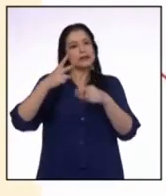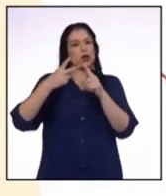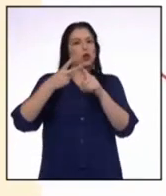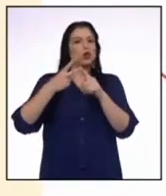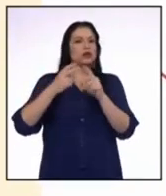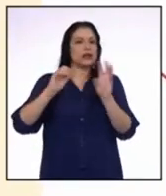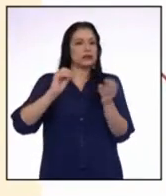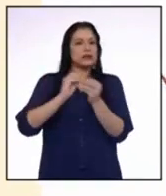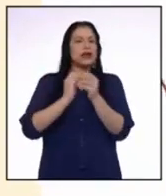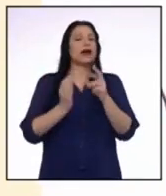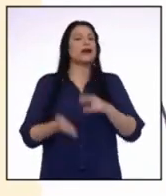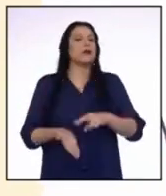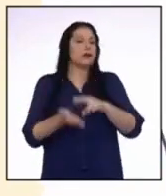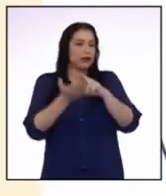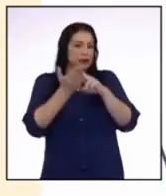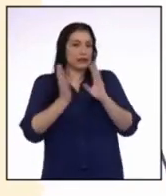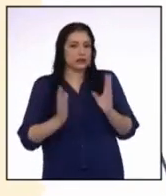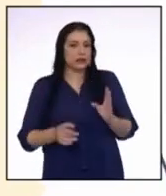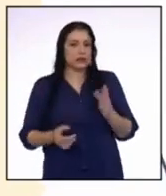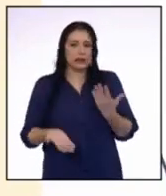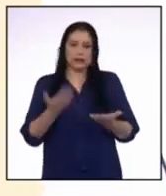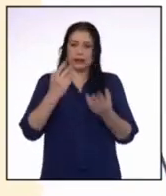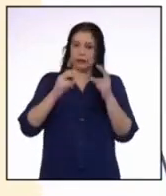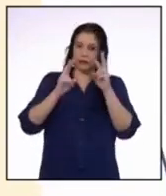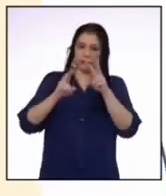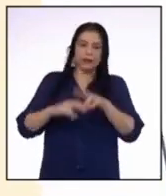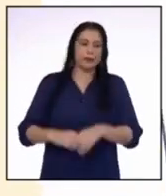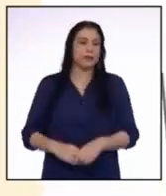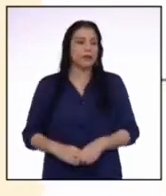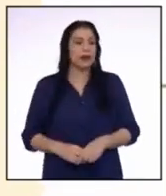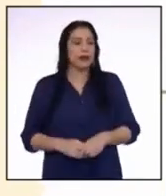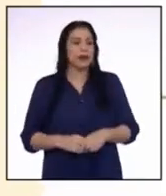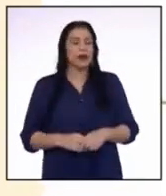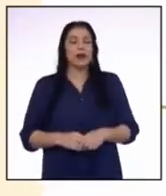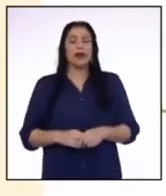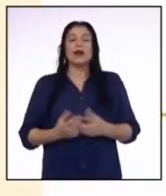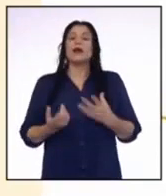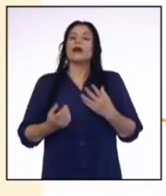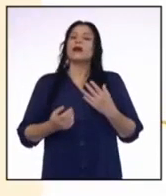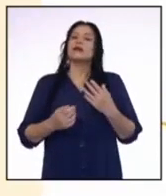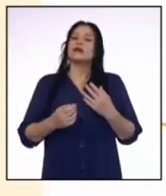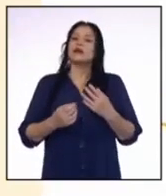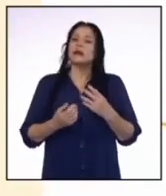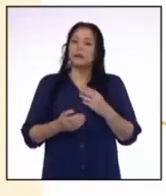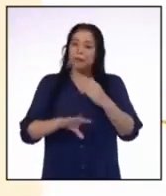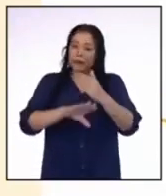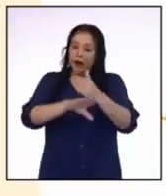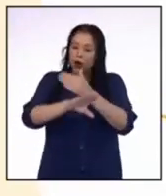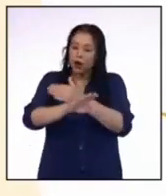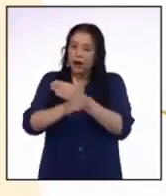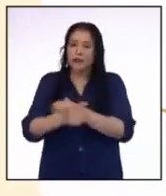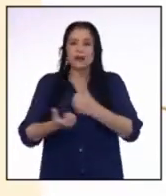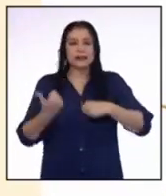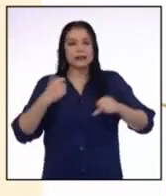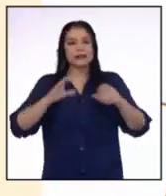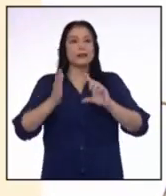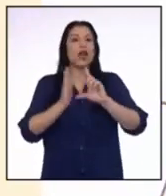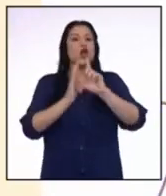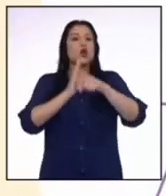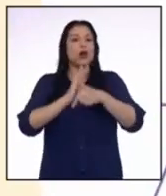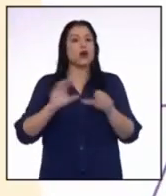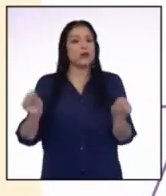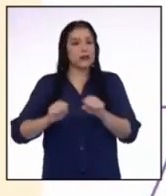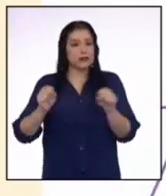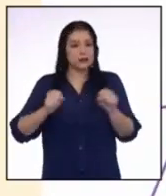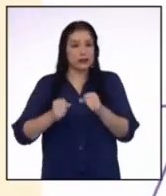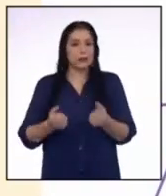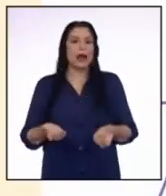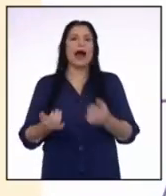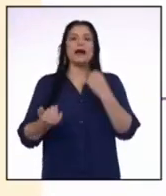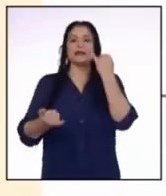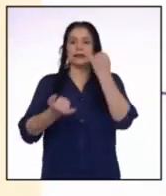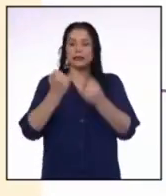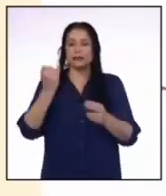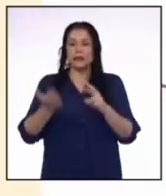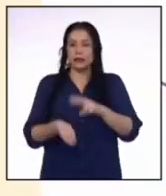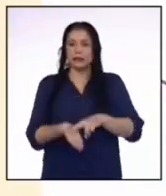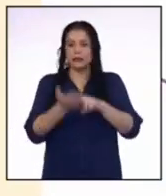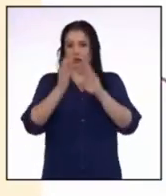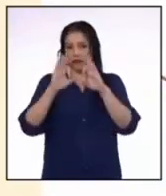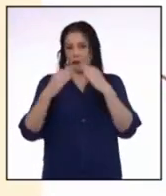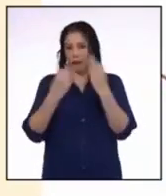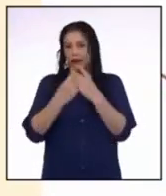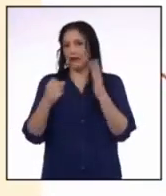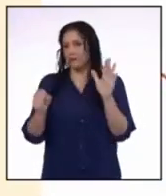la rehabilitación y podría quedar así. Restituir en forma progresiva las actividades después de la emergencia hasta su rehabilitación